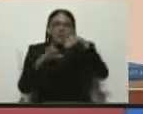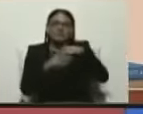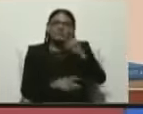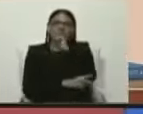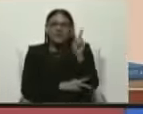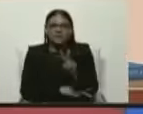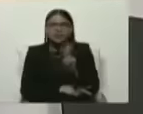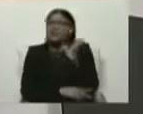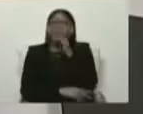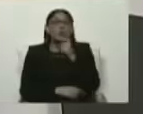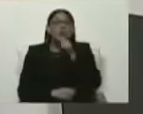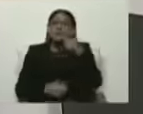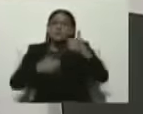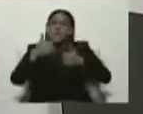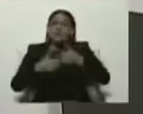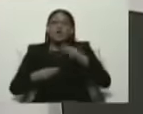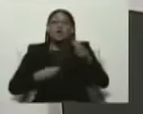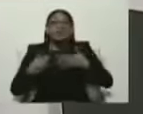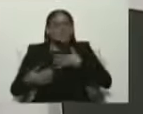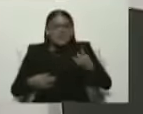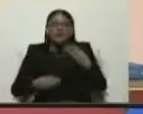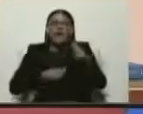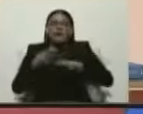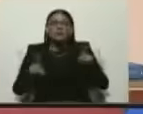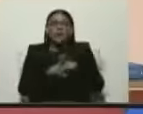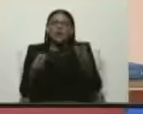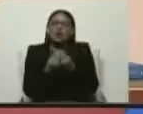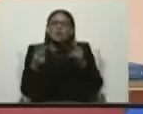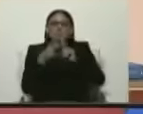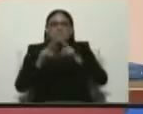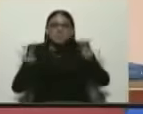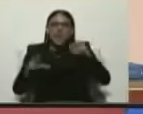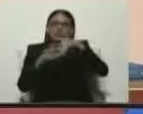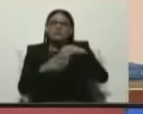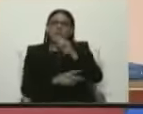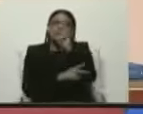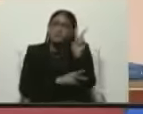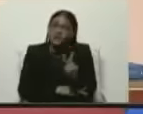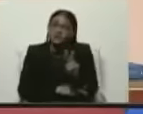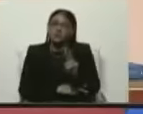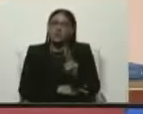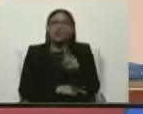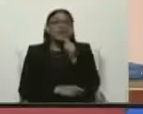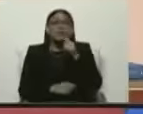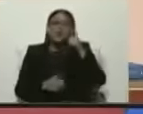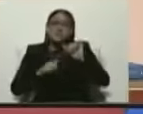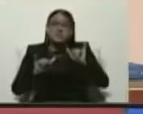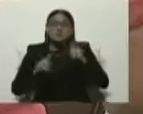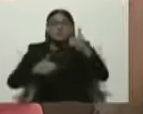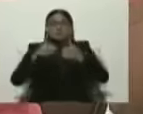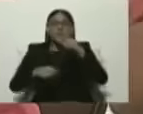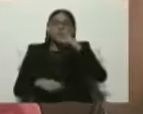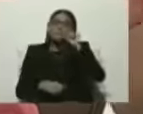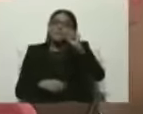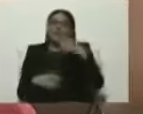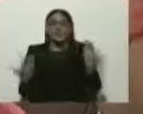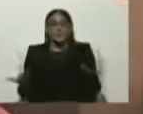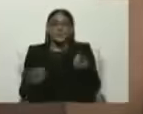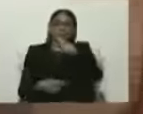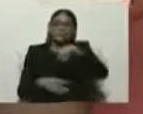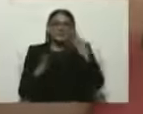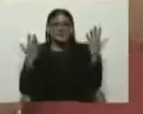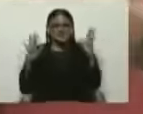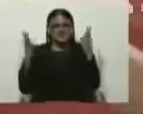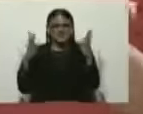candidato que garantice la paz en todo el territorio nacional que no sea Nicolás Maduro Moros.